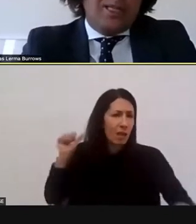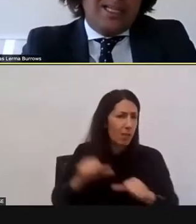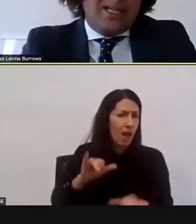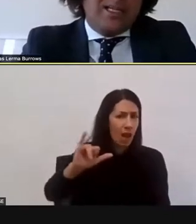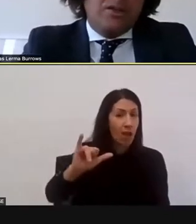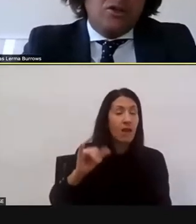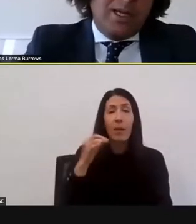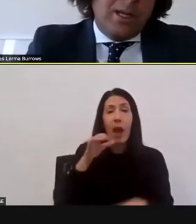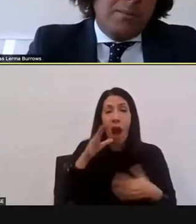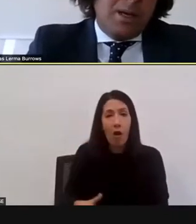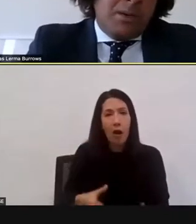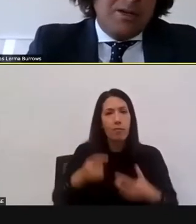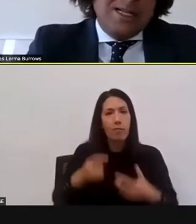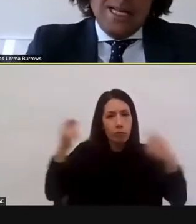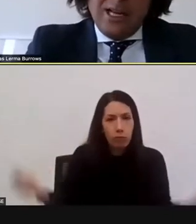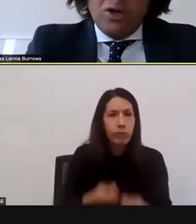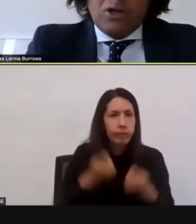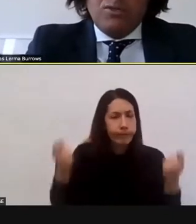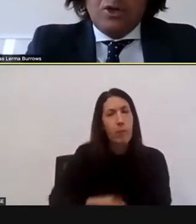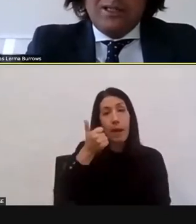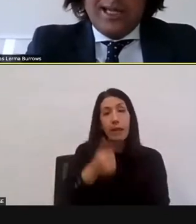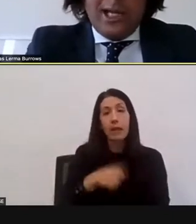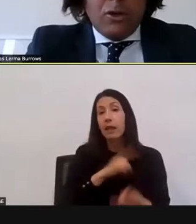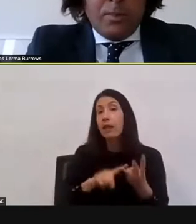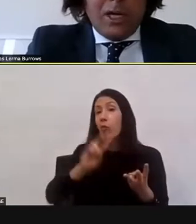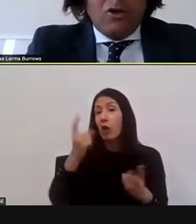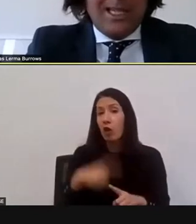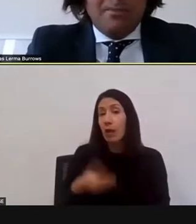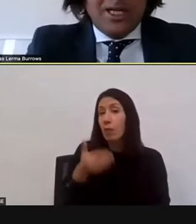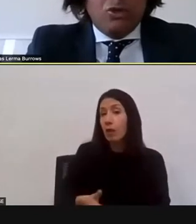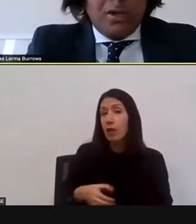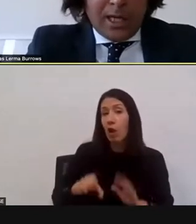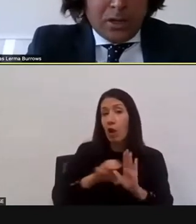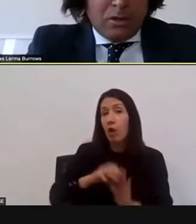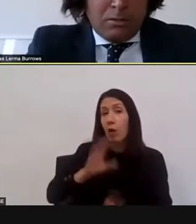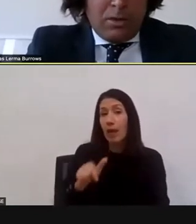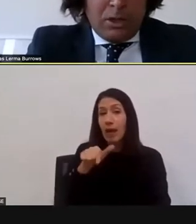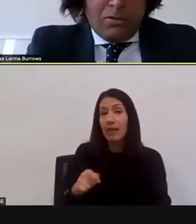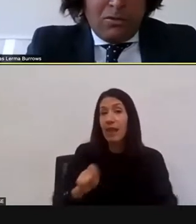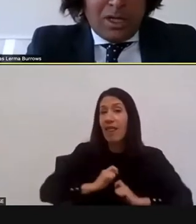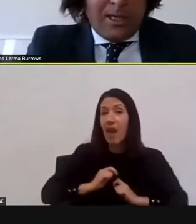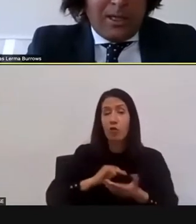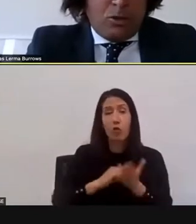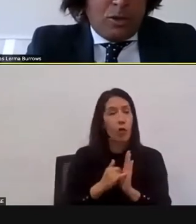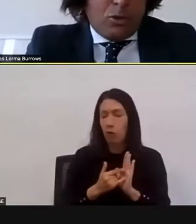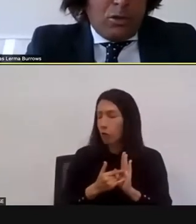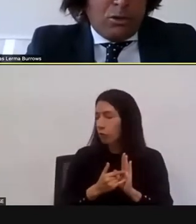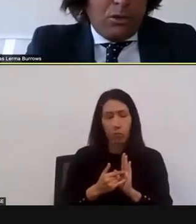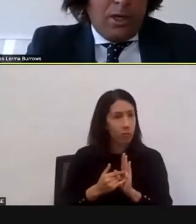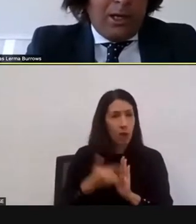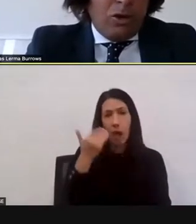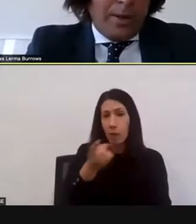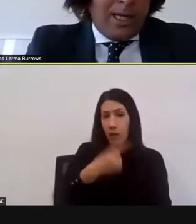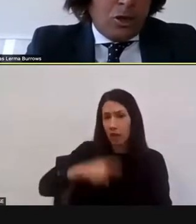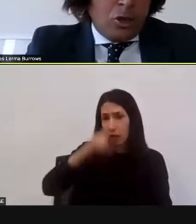ahora sí que se está haciendo mención. Y luego una cosa muy importante, el Código Penal no es quien va a solucionar esto. Y esto es fundamental que lo sepamos todos.